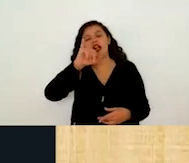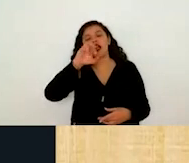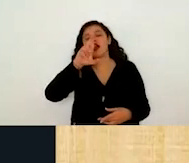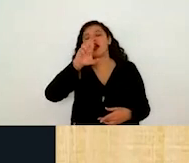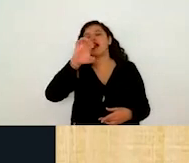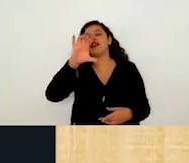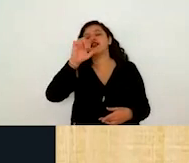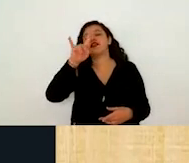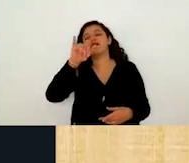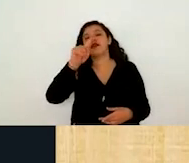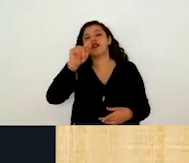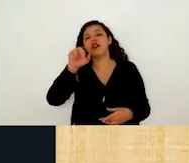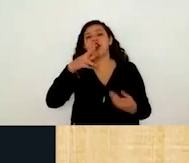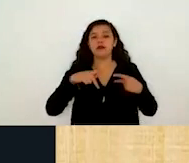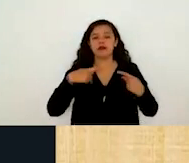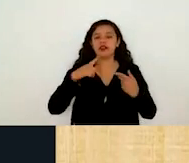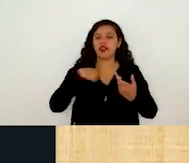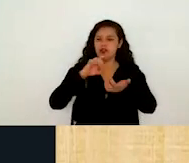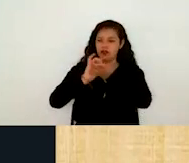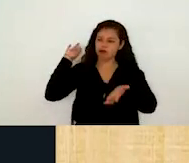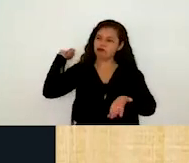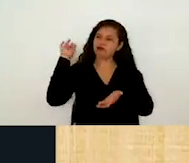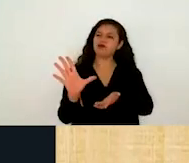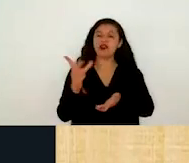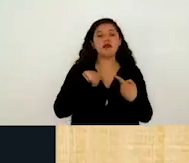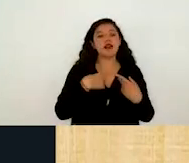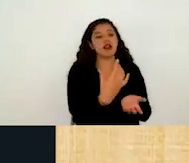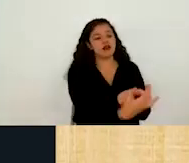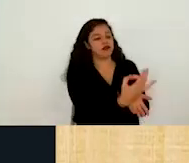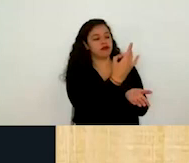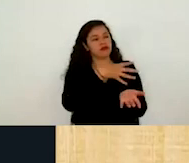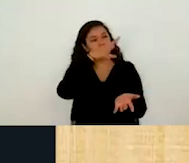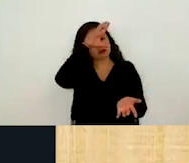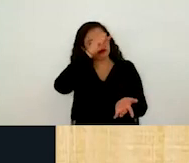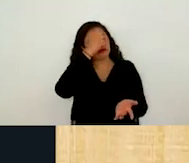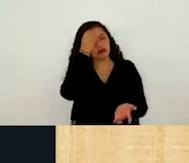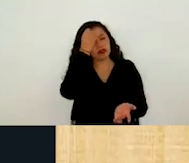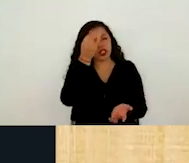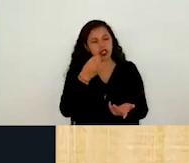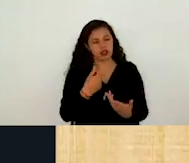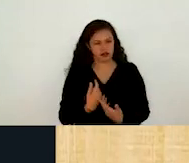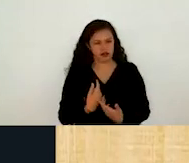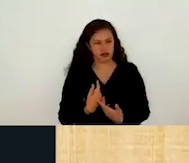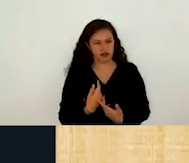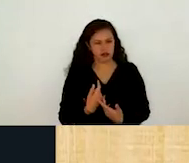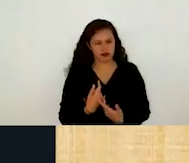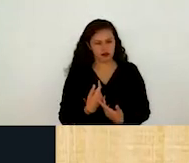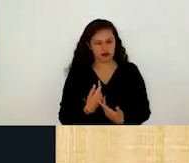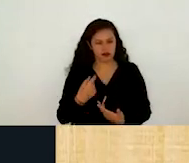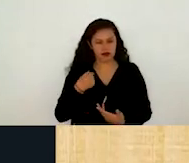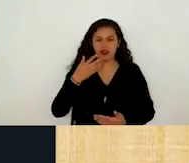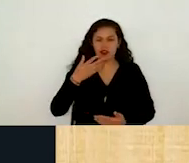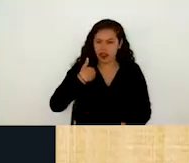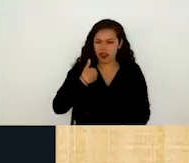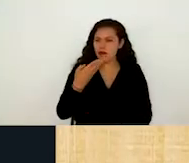tratando de dar esa información esa idea ese hecho pero quiero saber si si comprendió